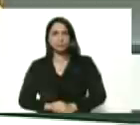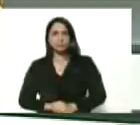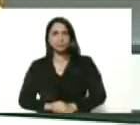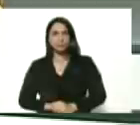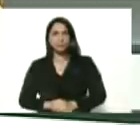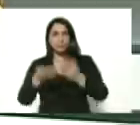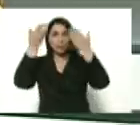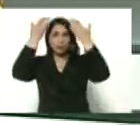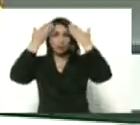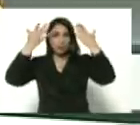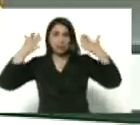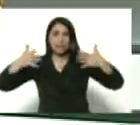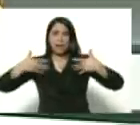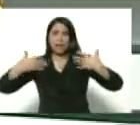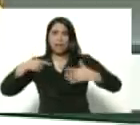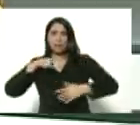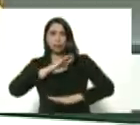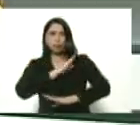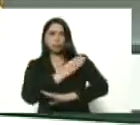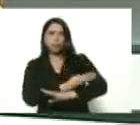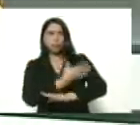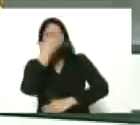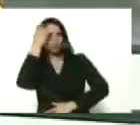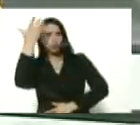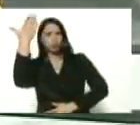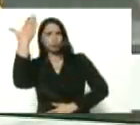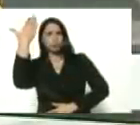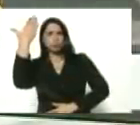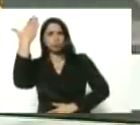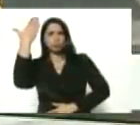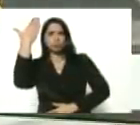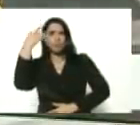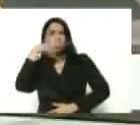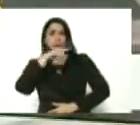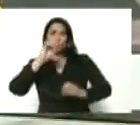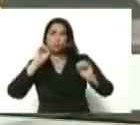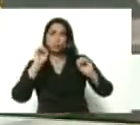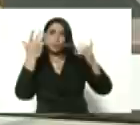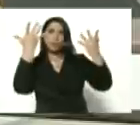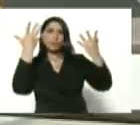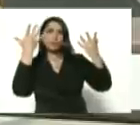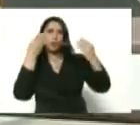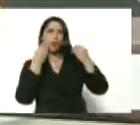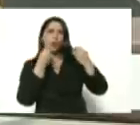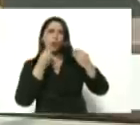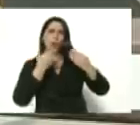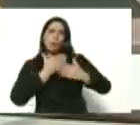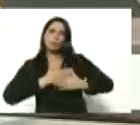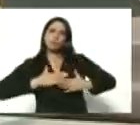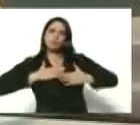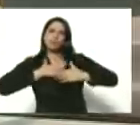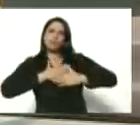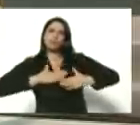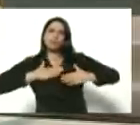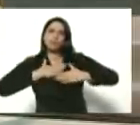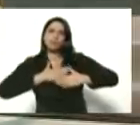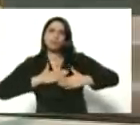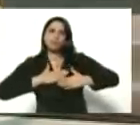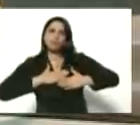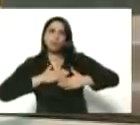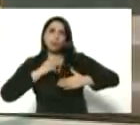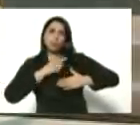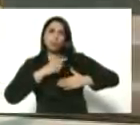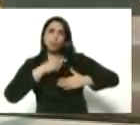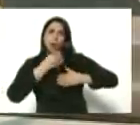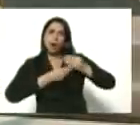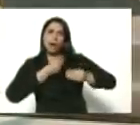El Rey se alegra en tu poder, oh Jehová, y en tu salvación, ¿cómo se goza? Le has